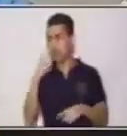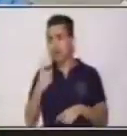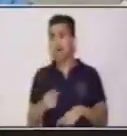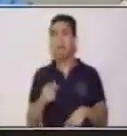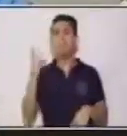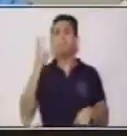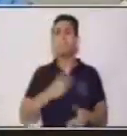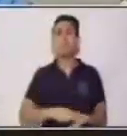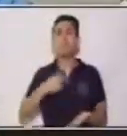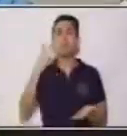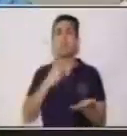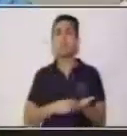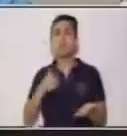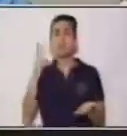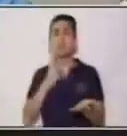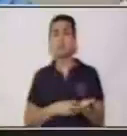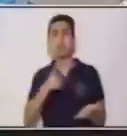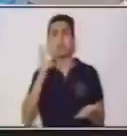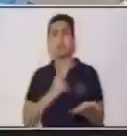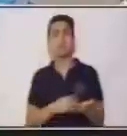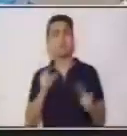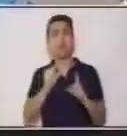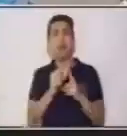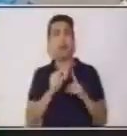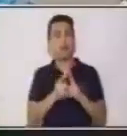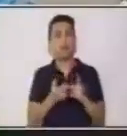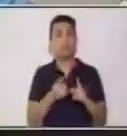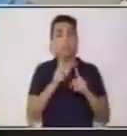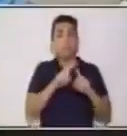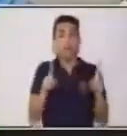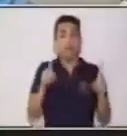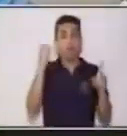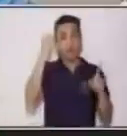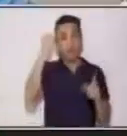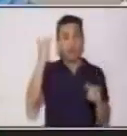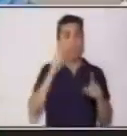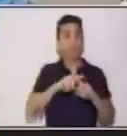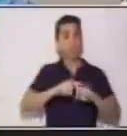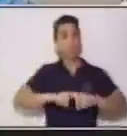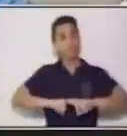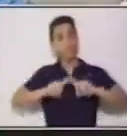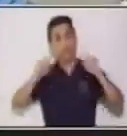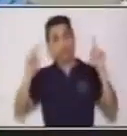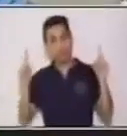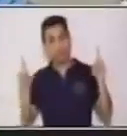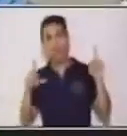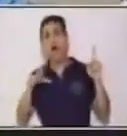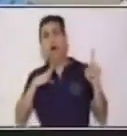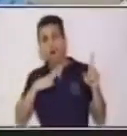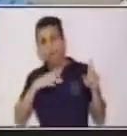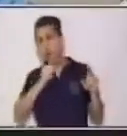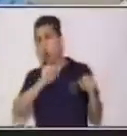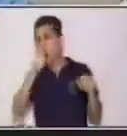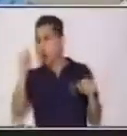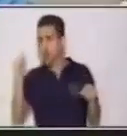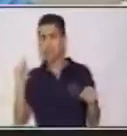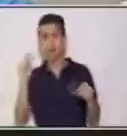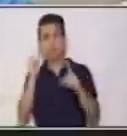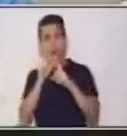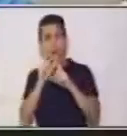mismos vocablos para expresar ideas diferentes y para las cuales existen palabras más